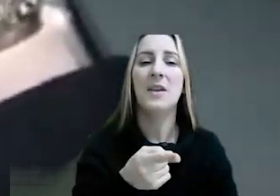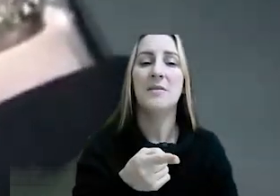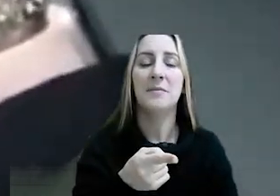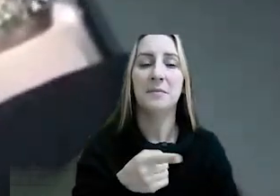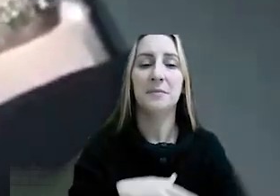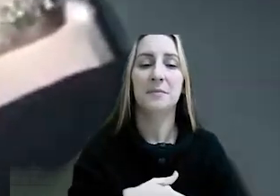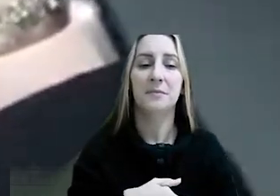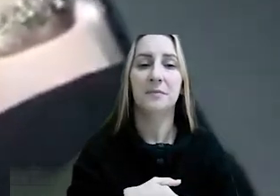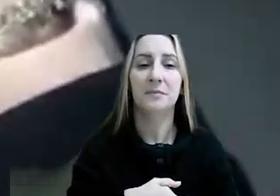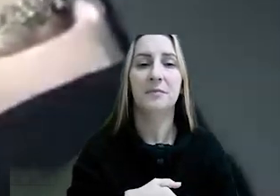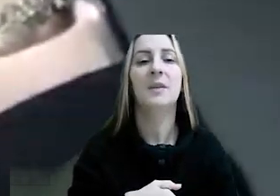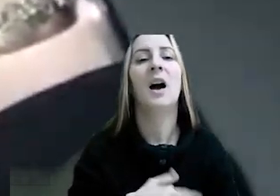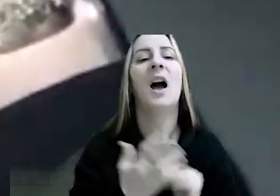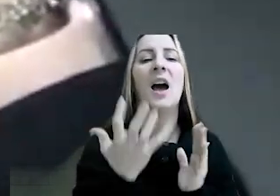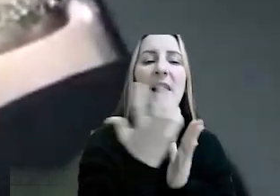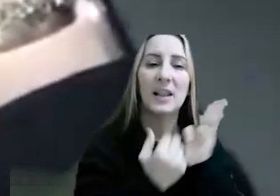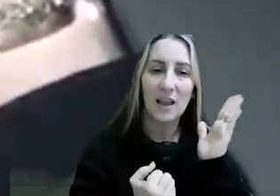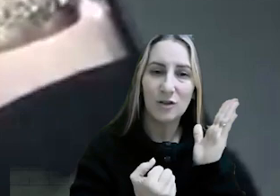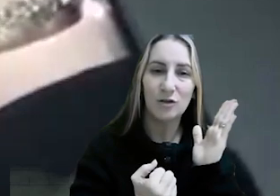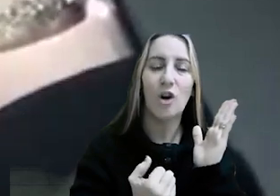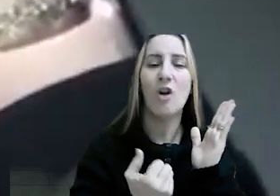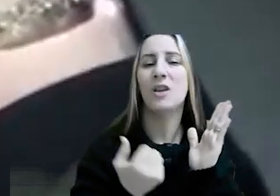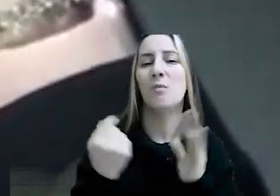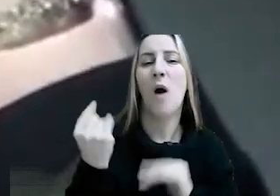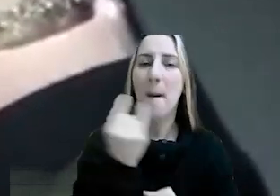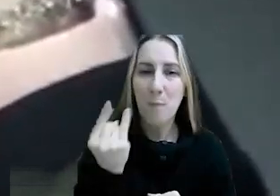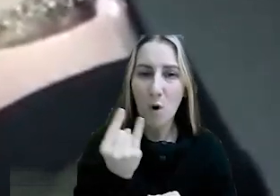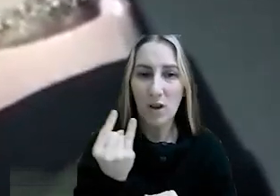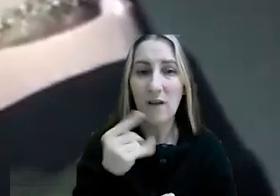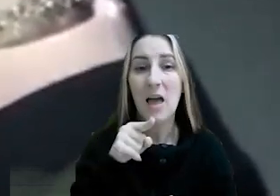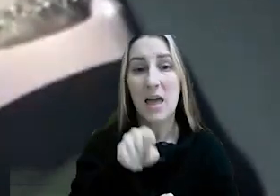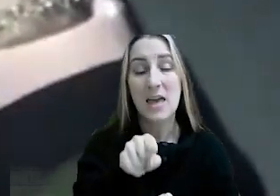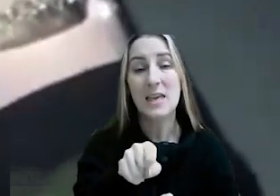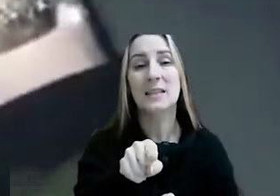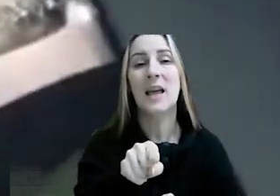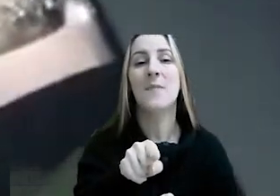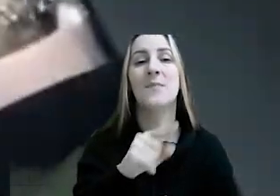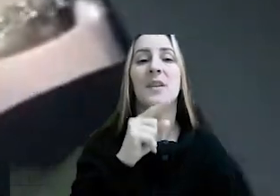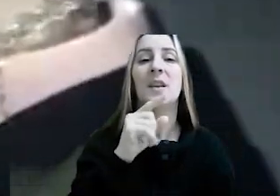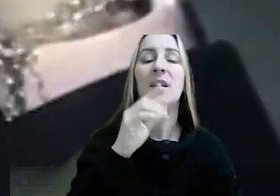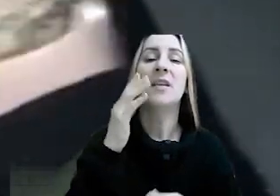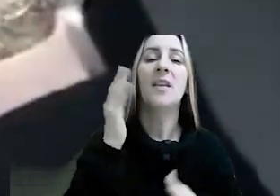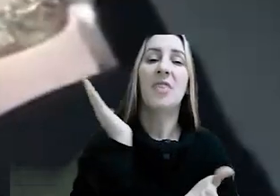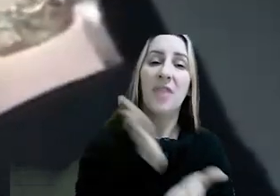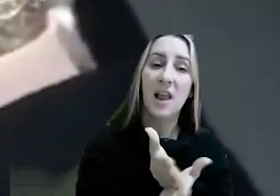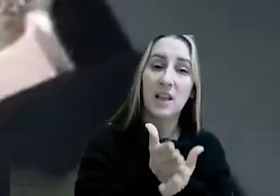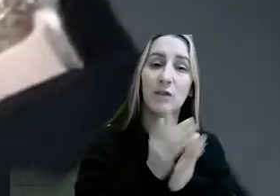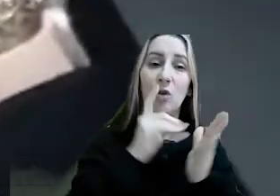también retenciones apócrifas, entonces en ese caso estaríamos frente a delito de evasión, si superamos